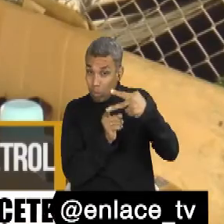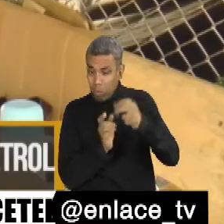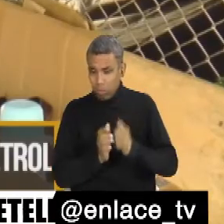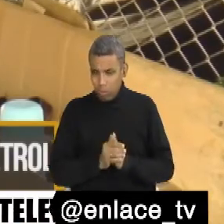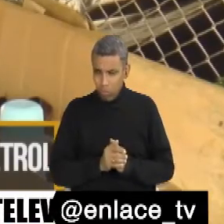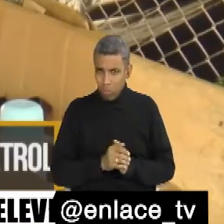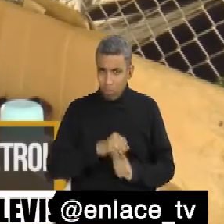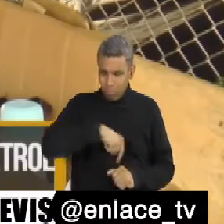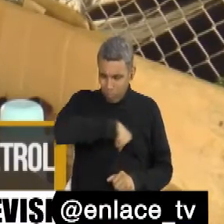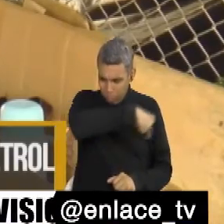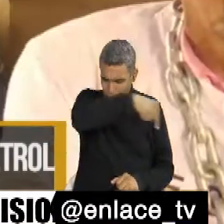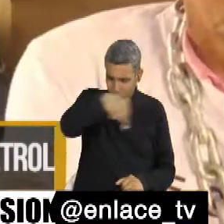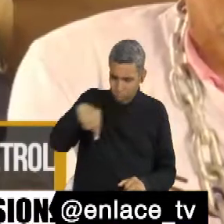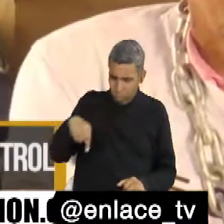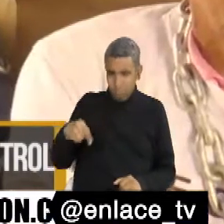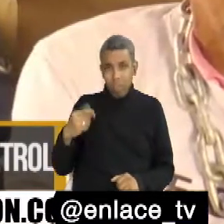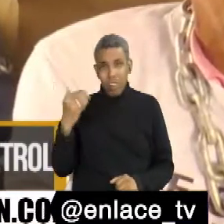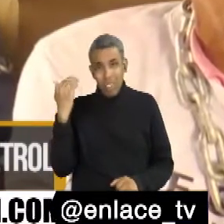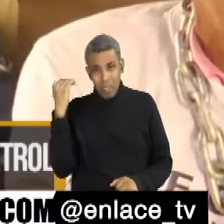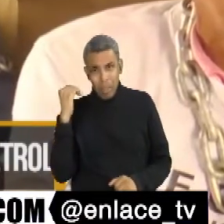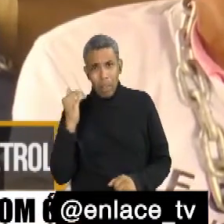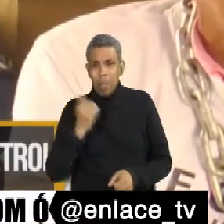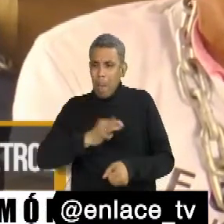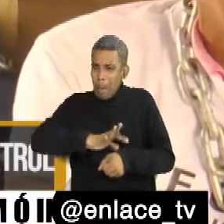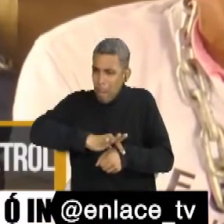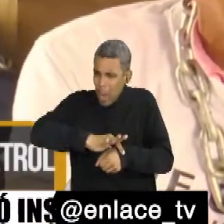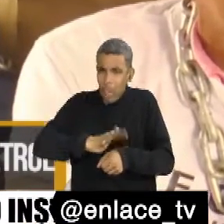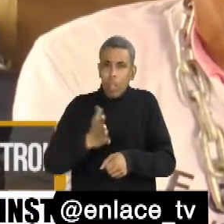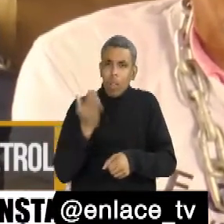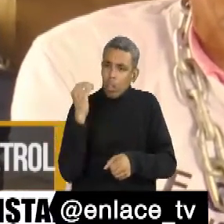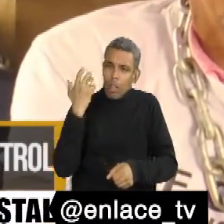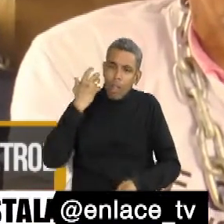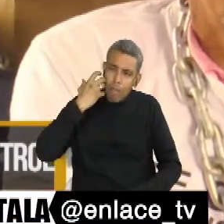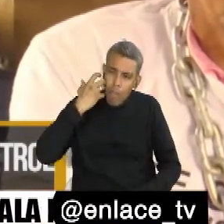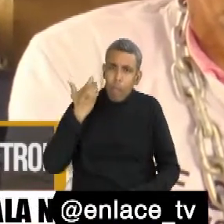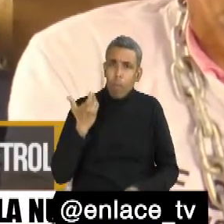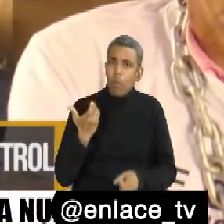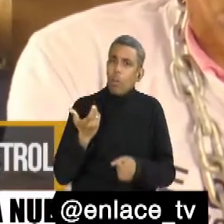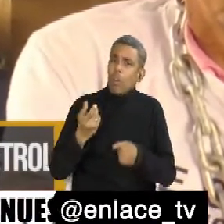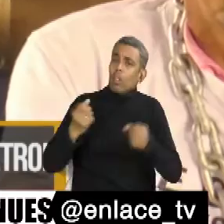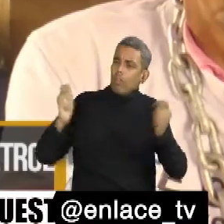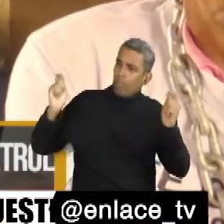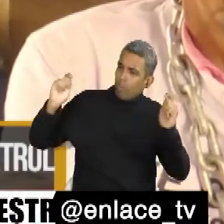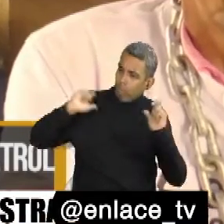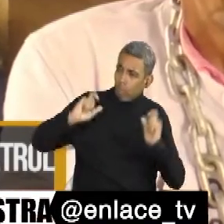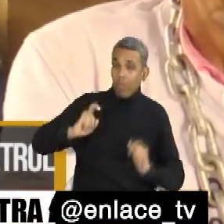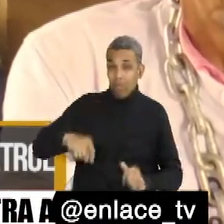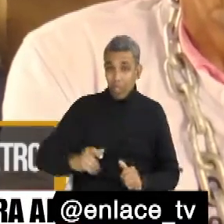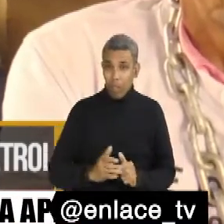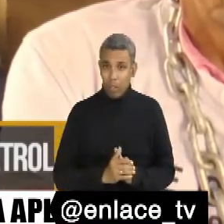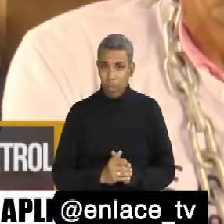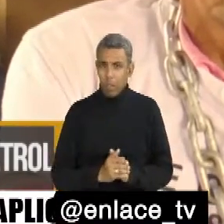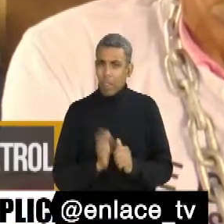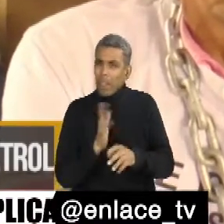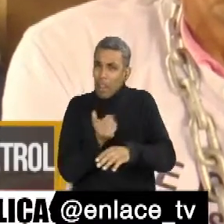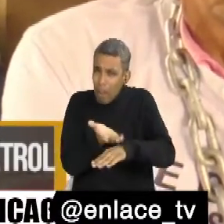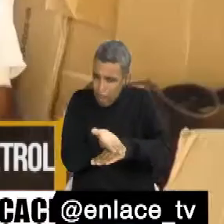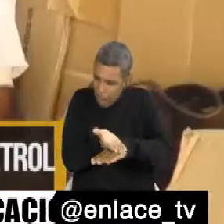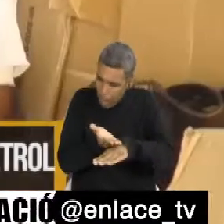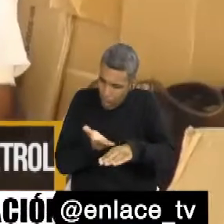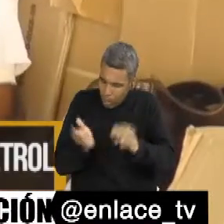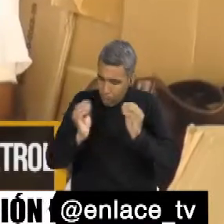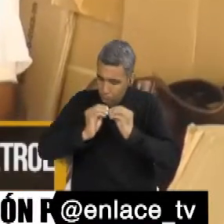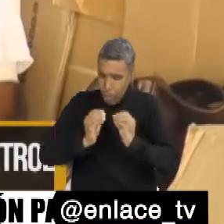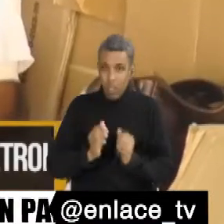como veníamos haciéndolo con el tratamiento médico. ¿Qué otras exigencias tiene? Como es que se nos reconozca, por ejemplo,